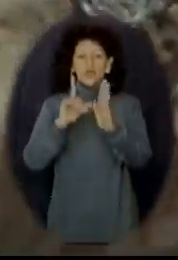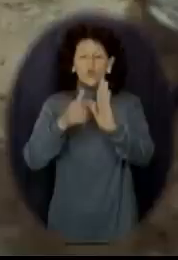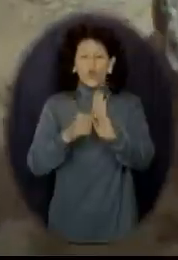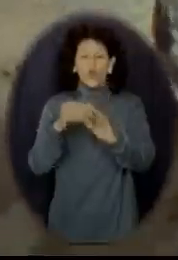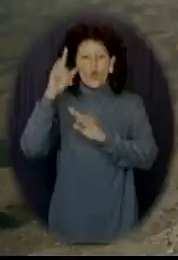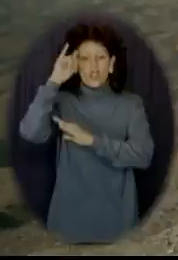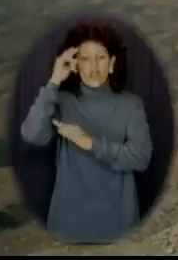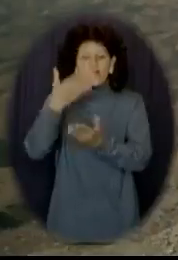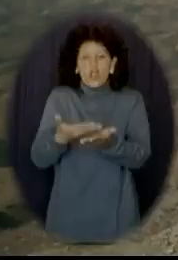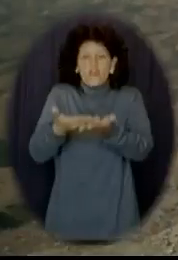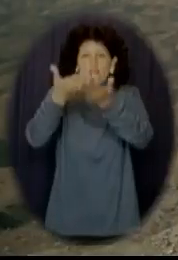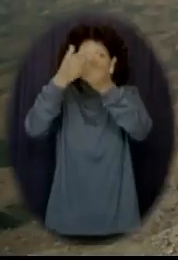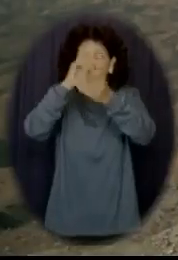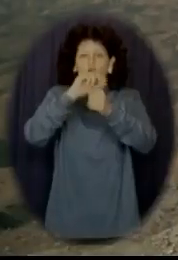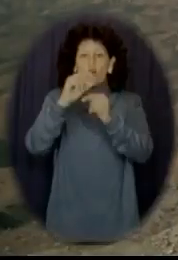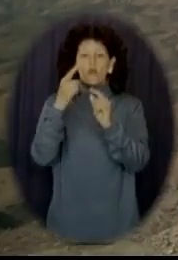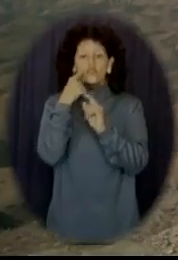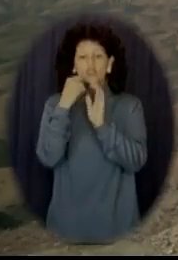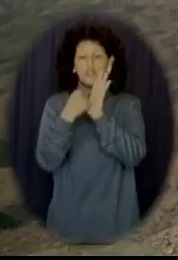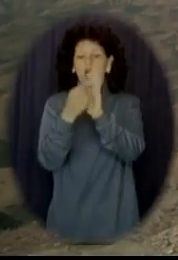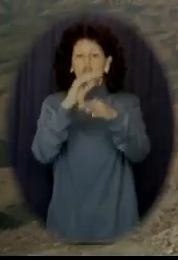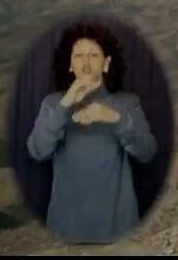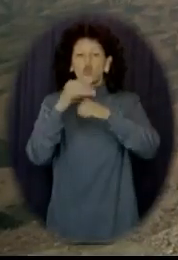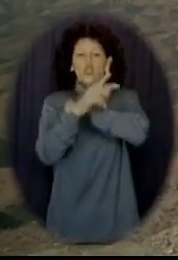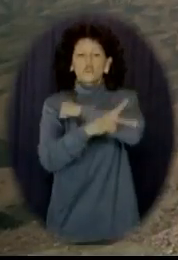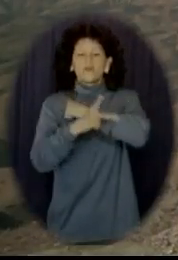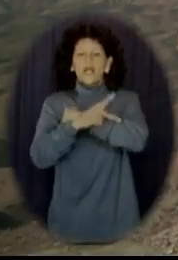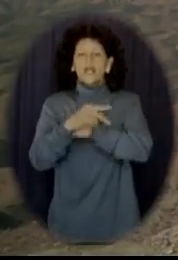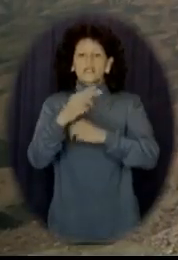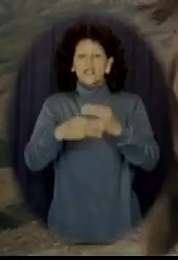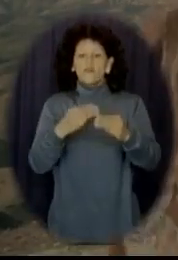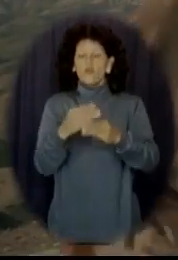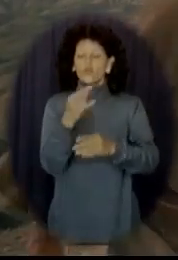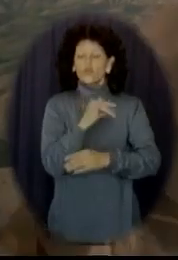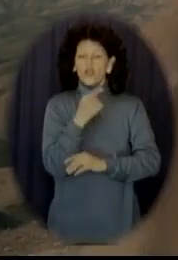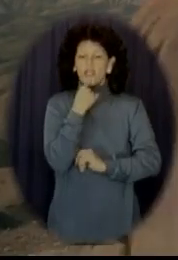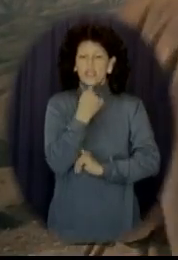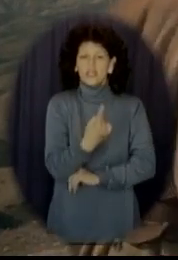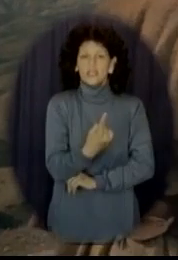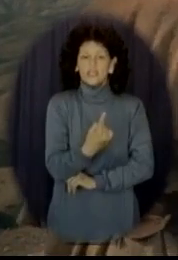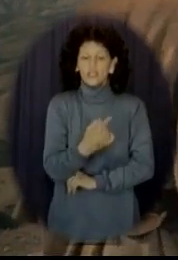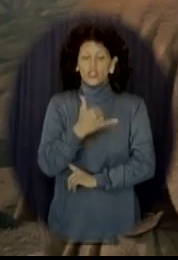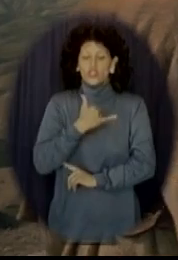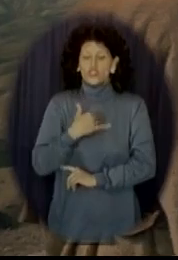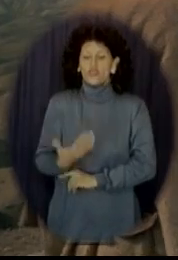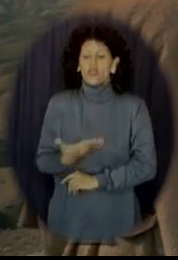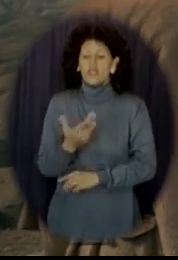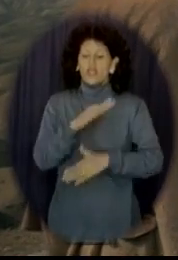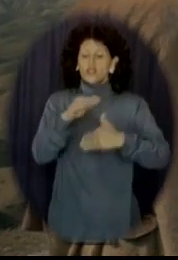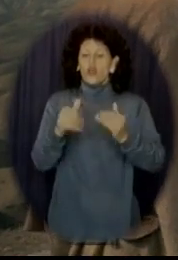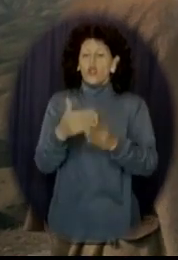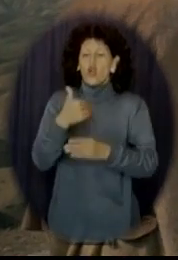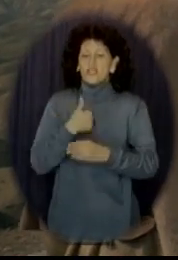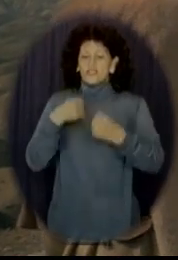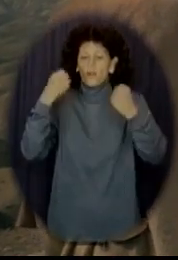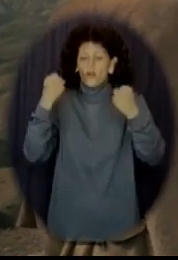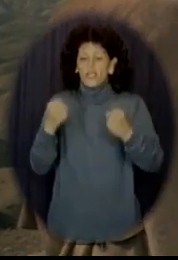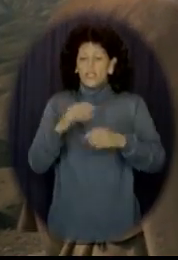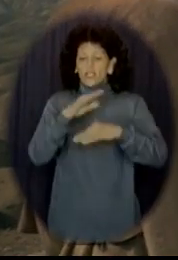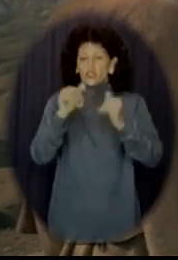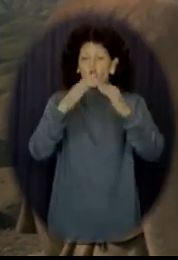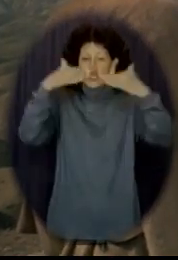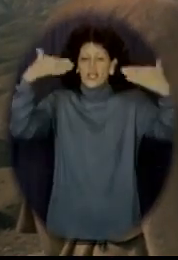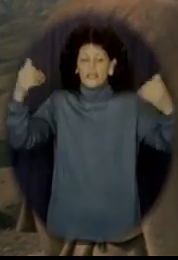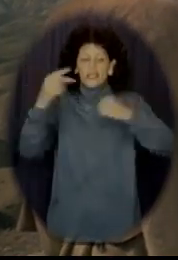Luego el diablo lo levantó, mostrándole en un momento todos los países del mundo, y le dijo: Yo te daré todo este poder